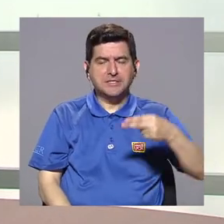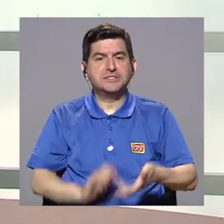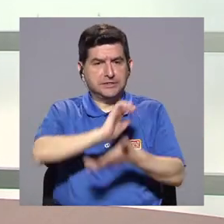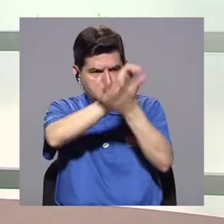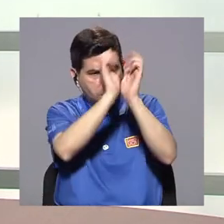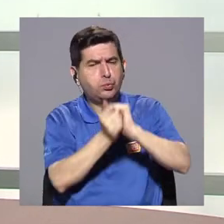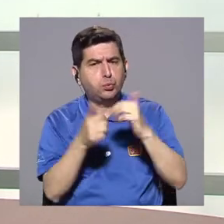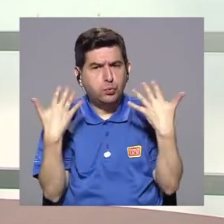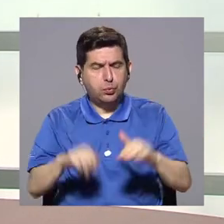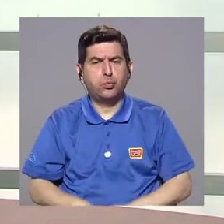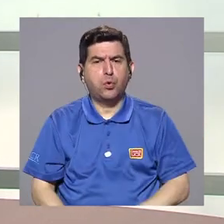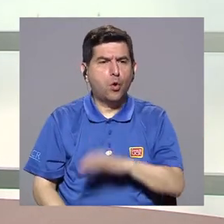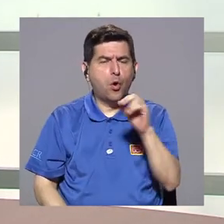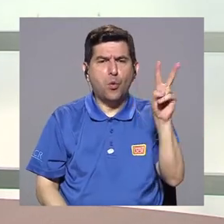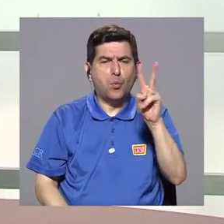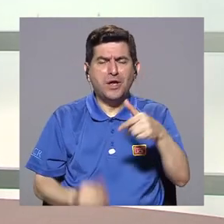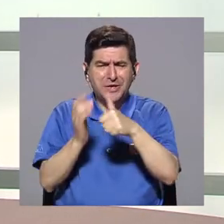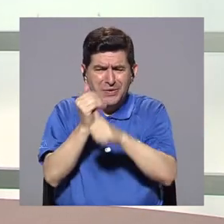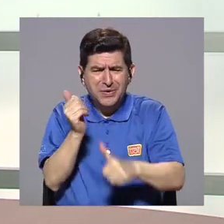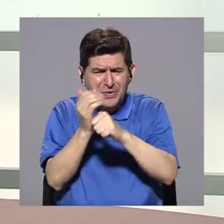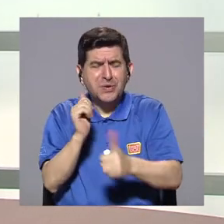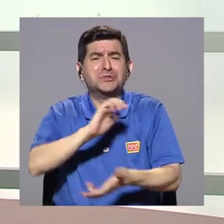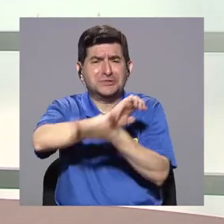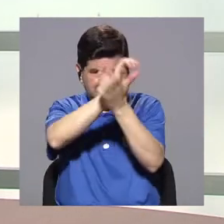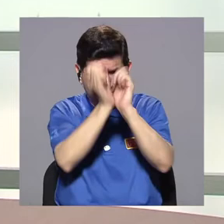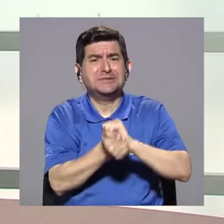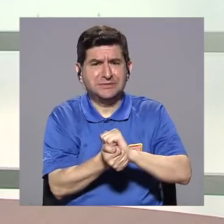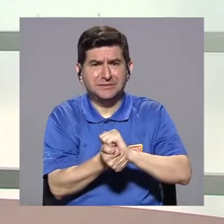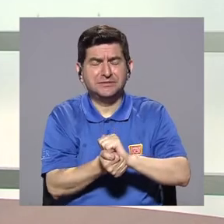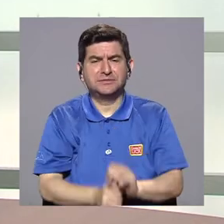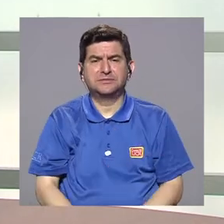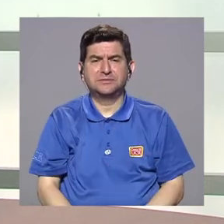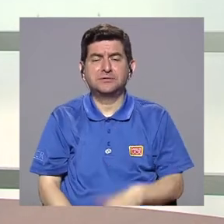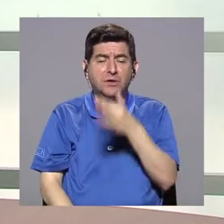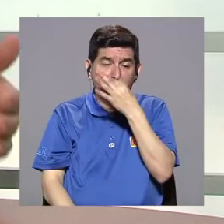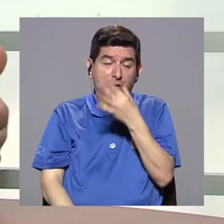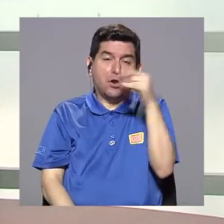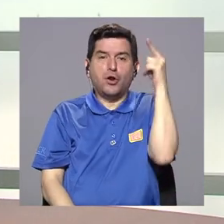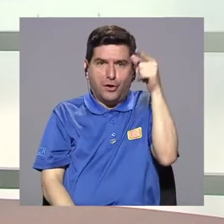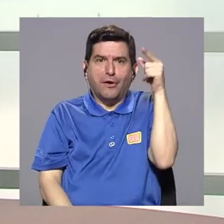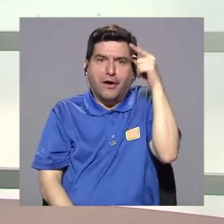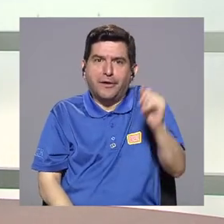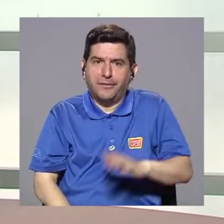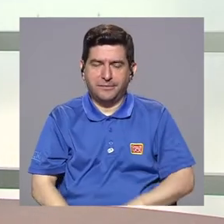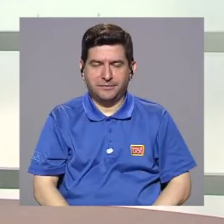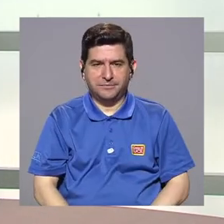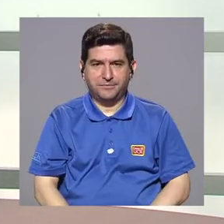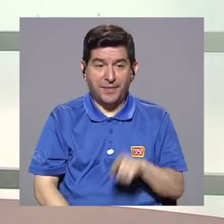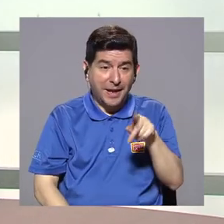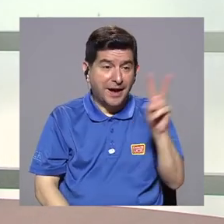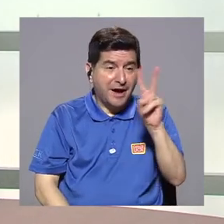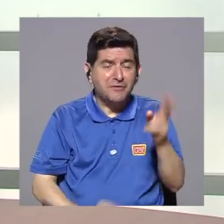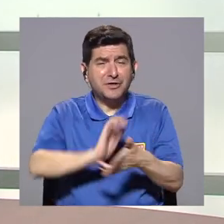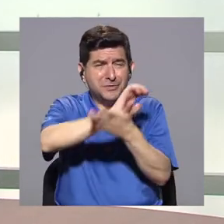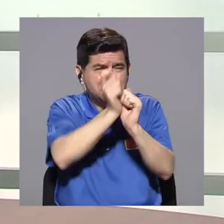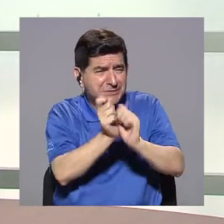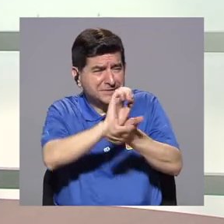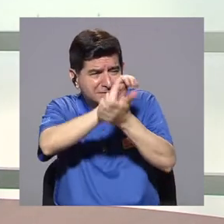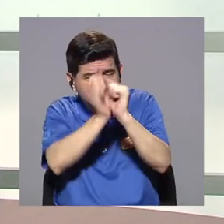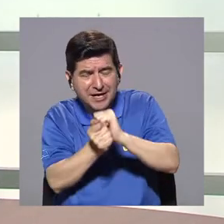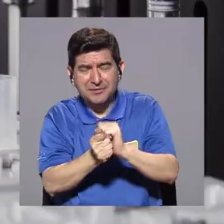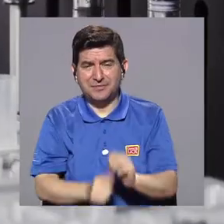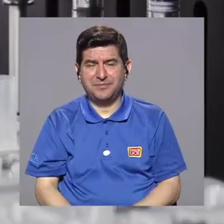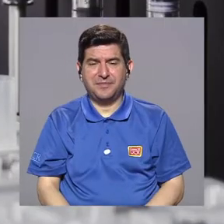cambia mucho, el virus de las diarreas cambia bastante en algunos casos, los resfriados, por supuesto. Entonces, para esos virus que son